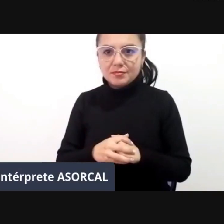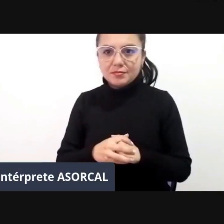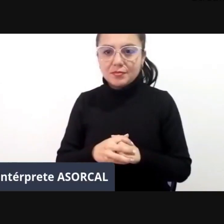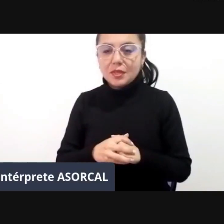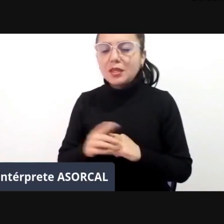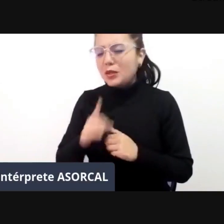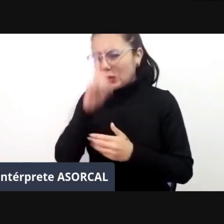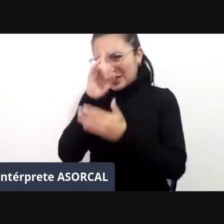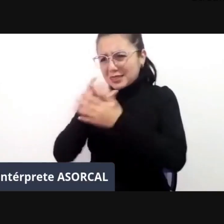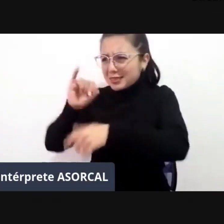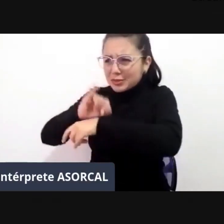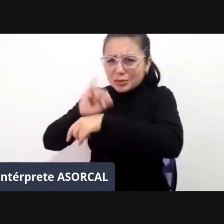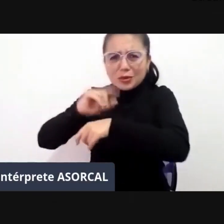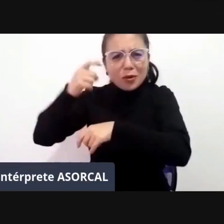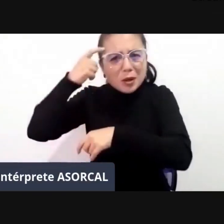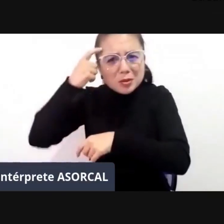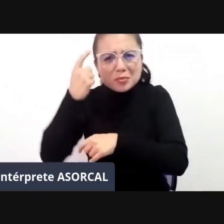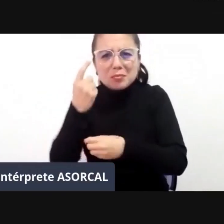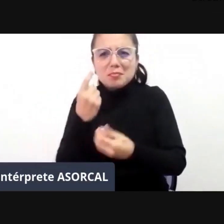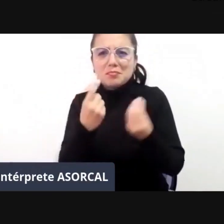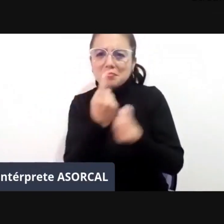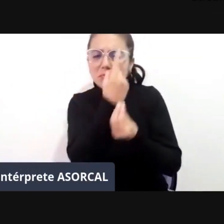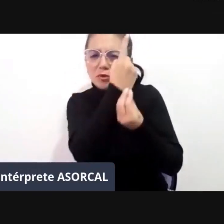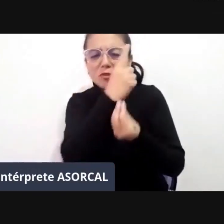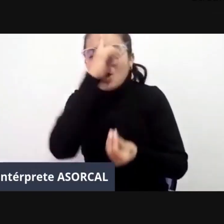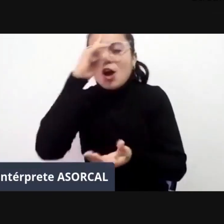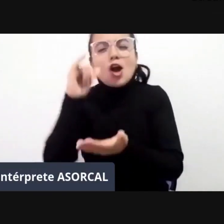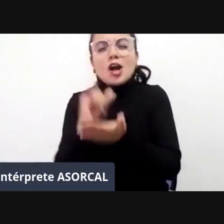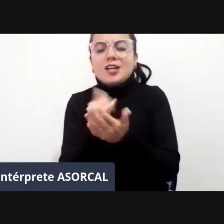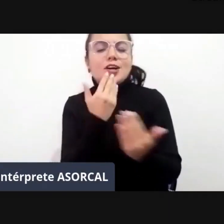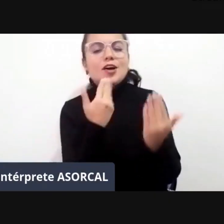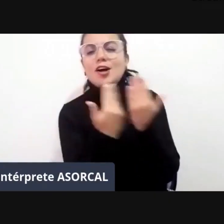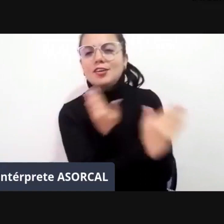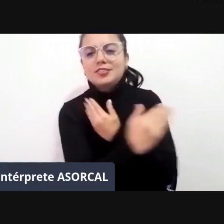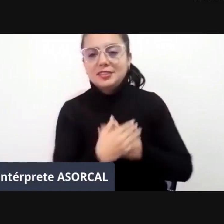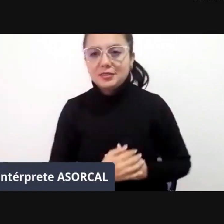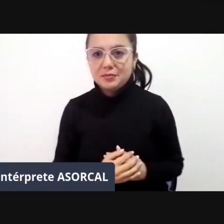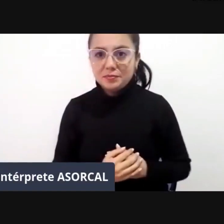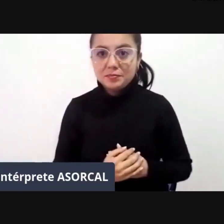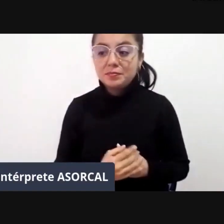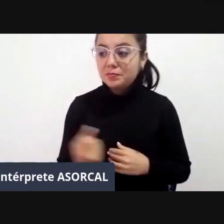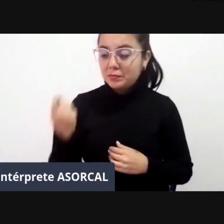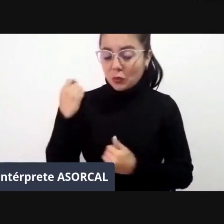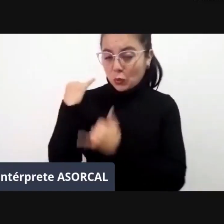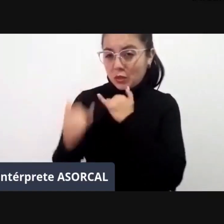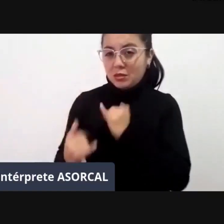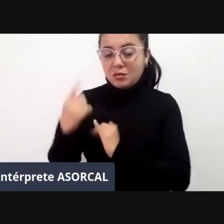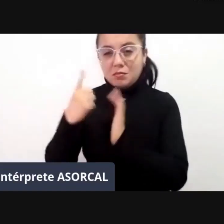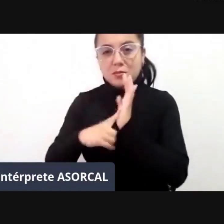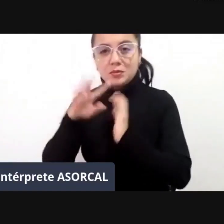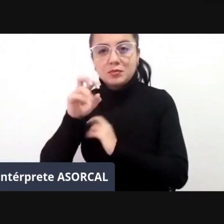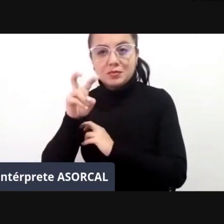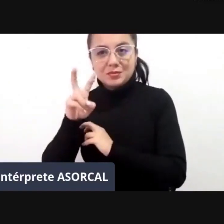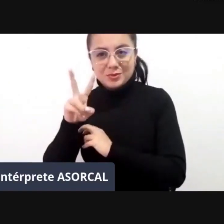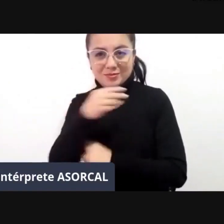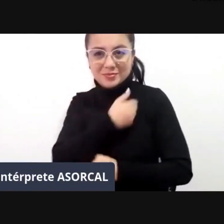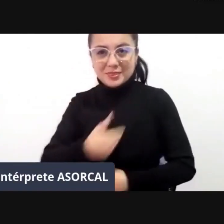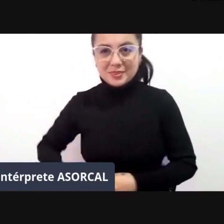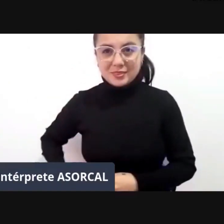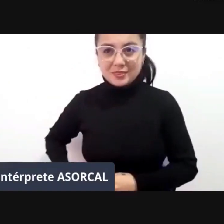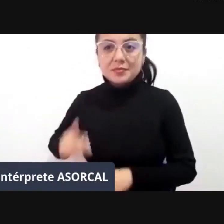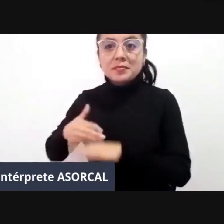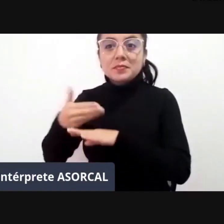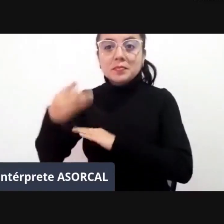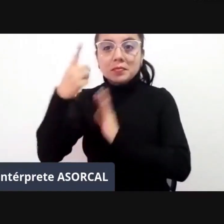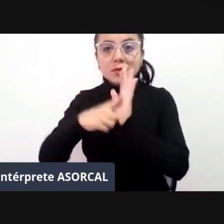ni en los partidos políticos. Las 2 últimas elecciones, las de los años 72, presidenciales, de los años